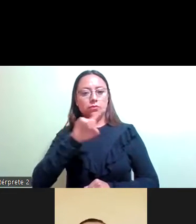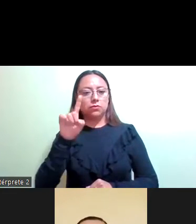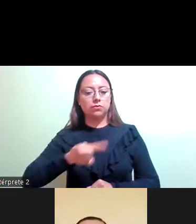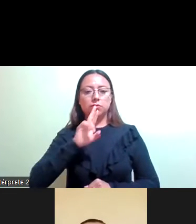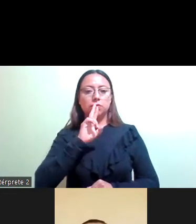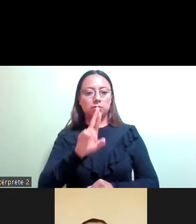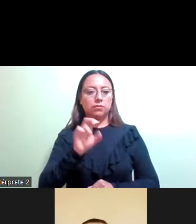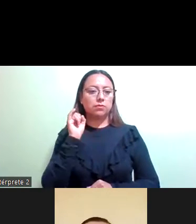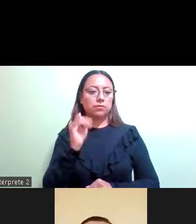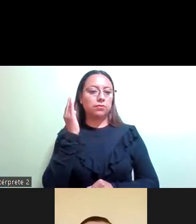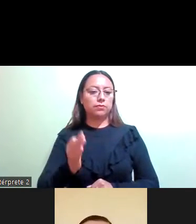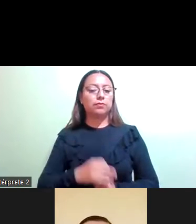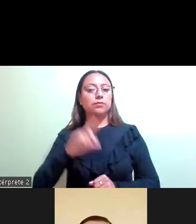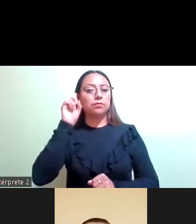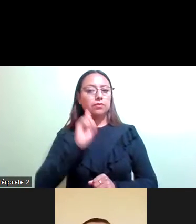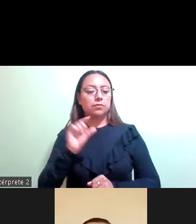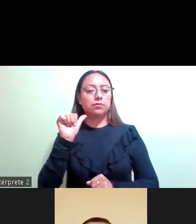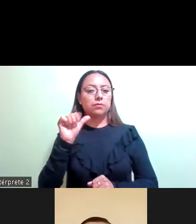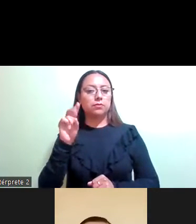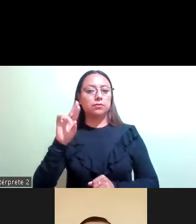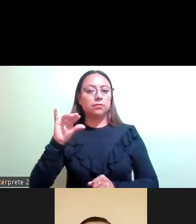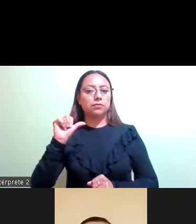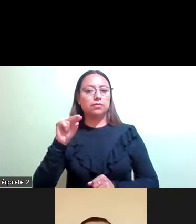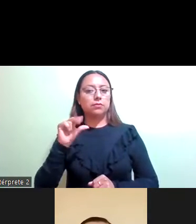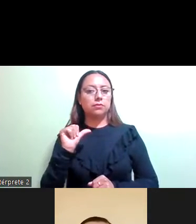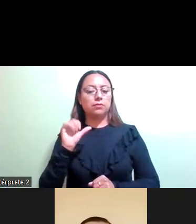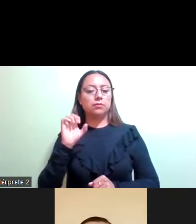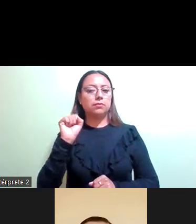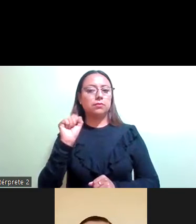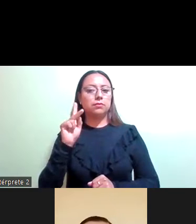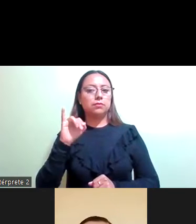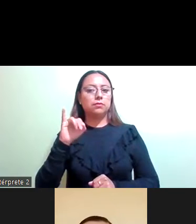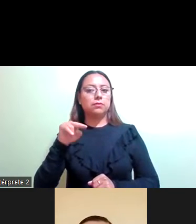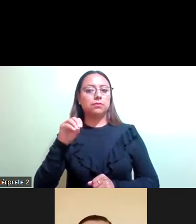Diputada Adriana María Guadalupe Espinosa de los Monteros García.